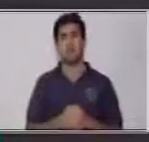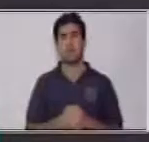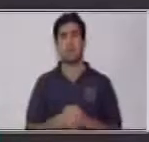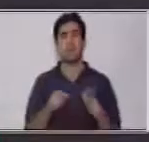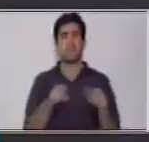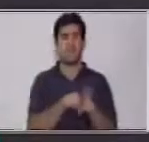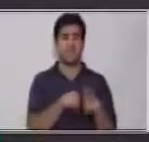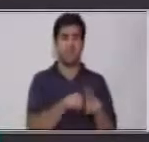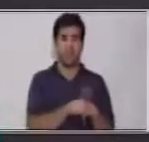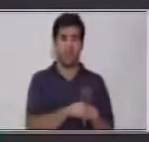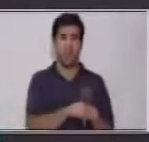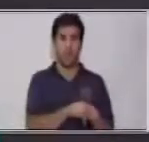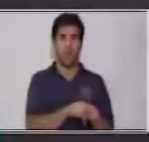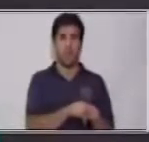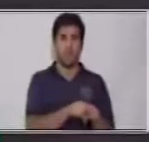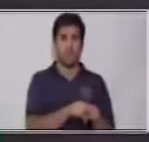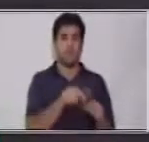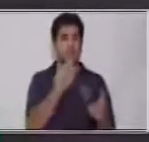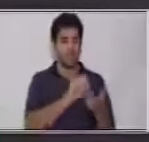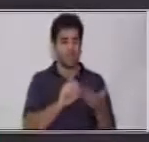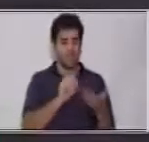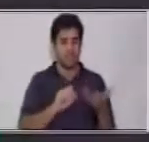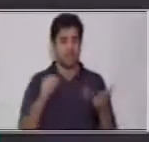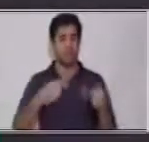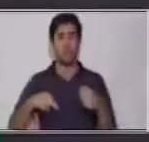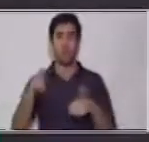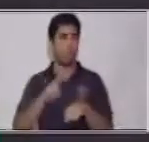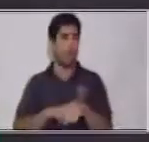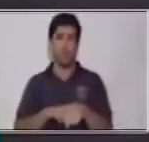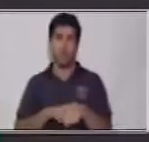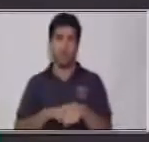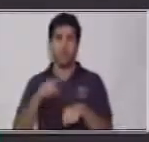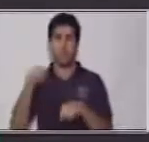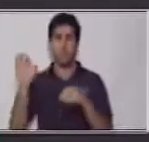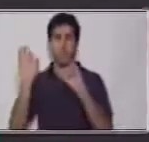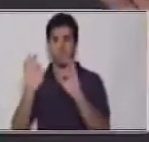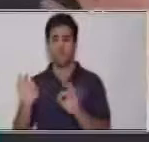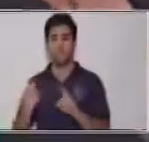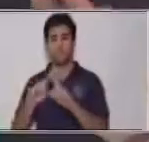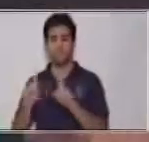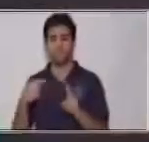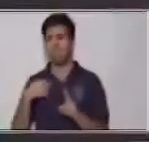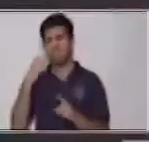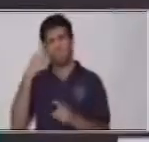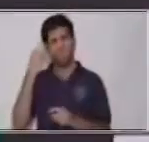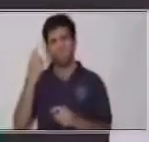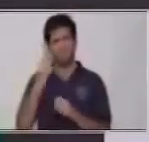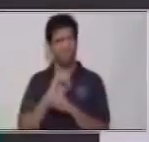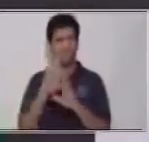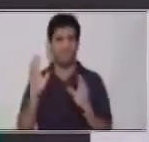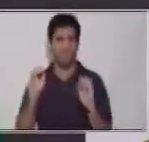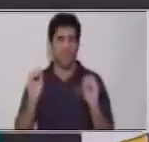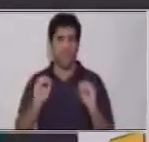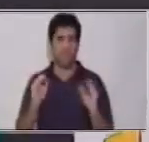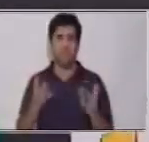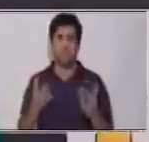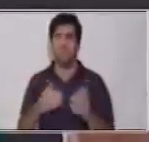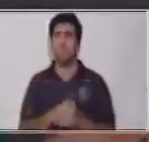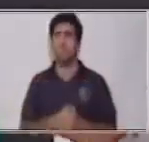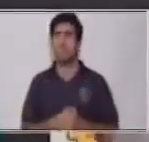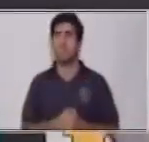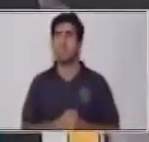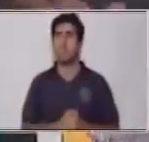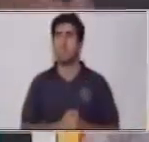normal, pero no llegué a comprender de forma clara. Muy bien, entonces los textos discontinuos,